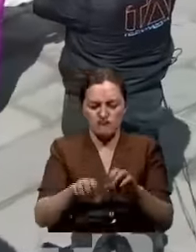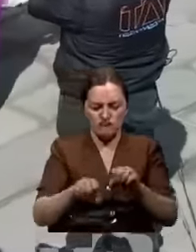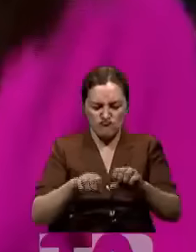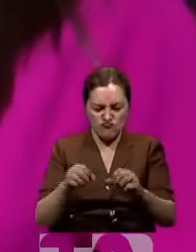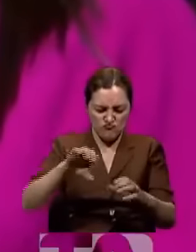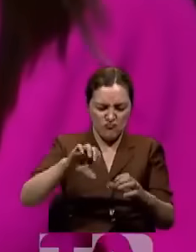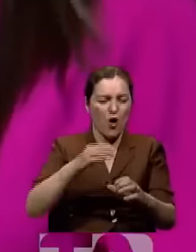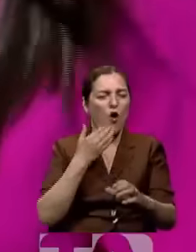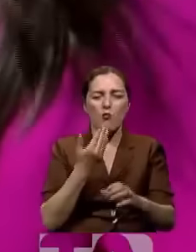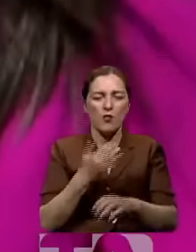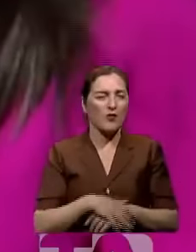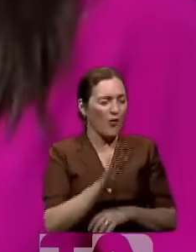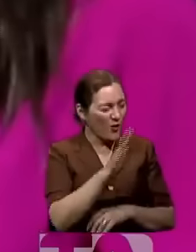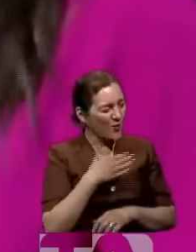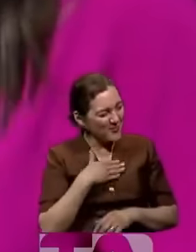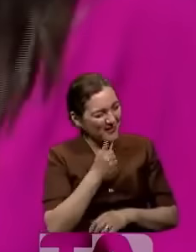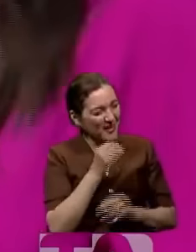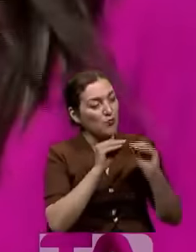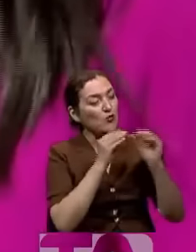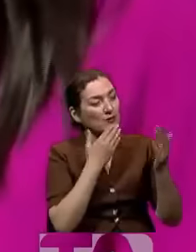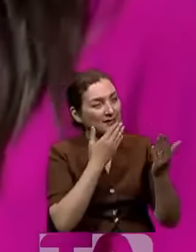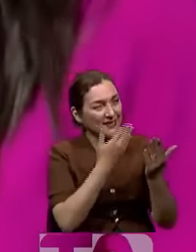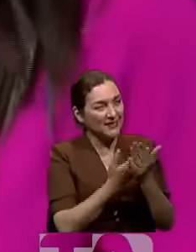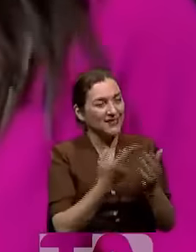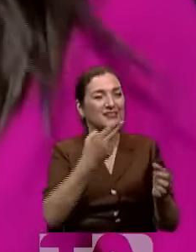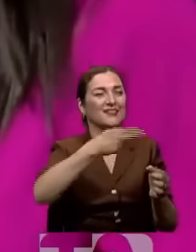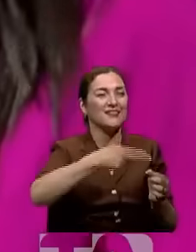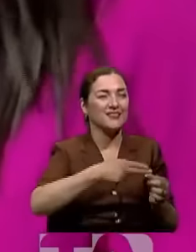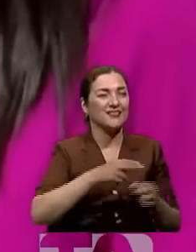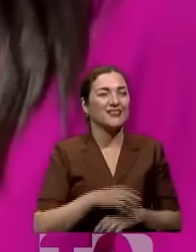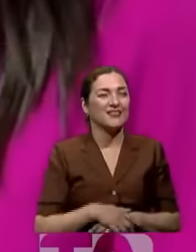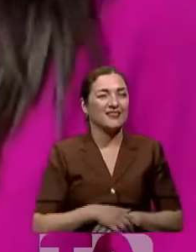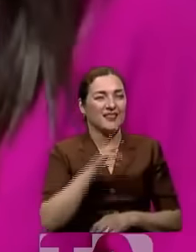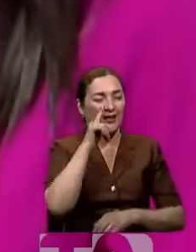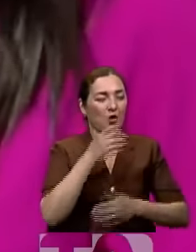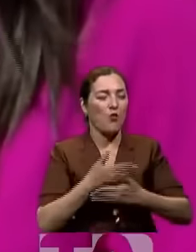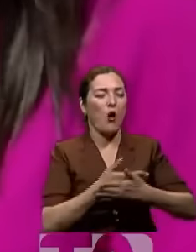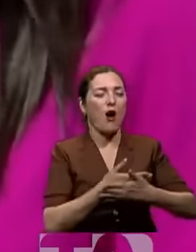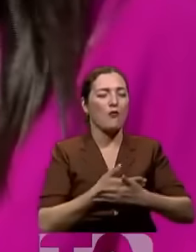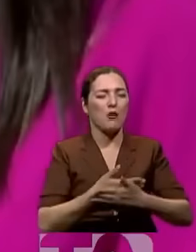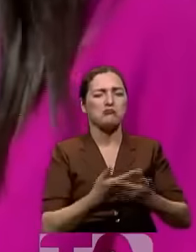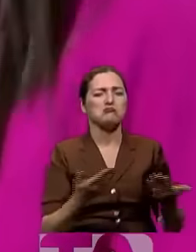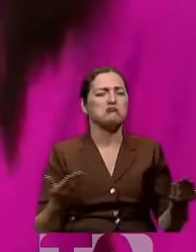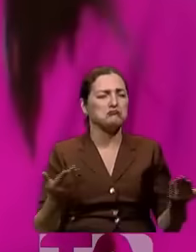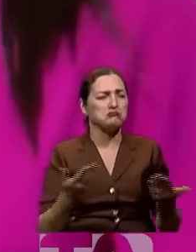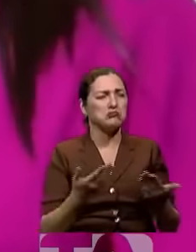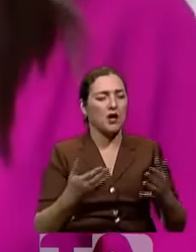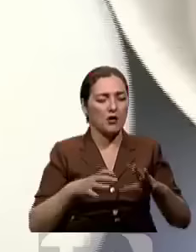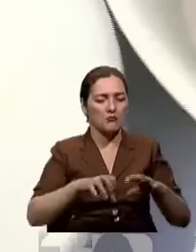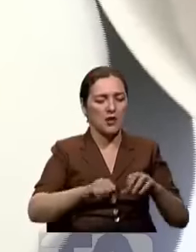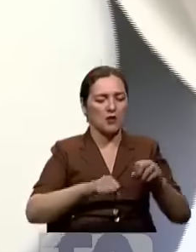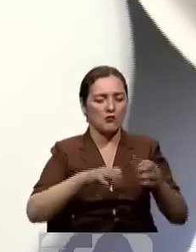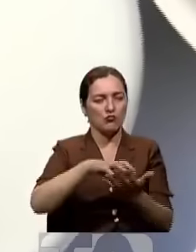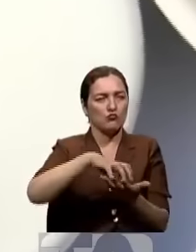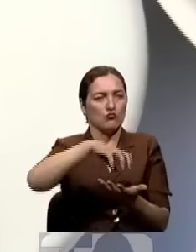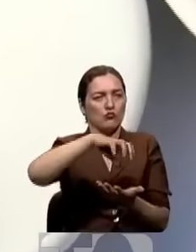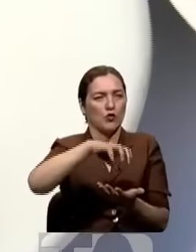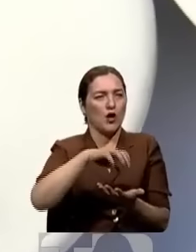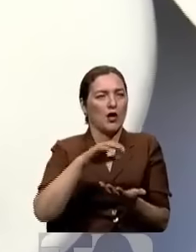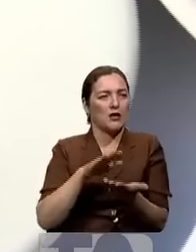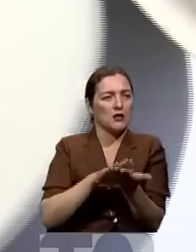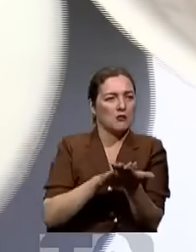Hola, Steffi, ¿cómo estás? Muchas gracias por la participación. Mira, nuestra guagua de pan es basada en una masa de hojaldre tipo cinnamon